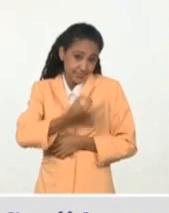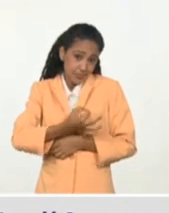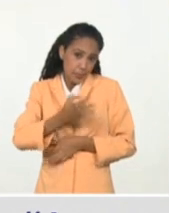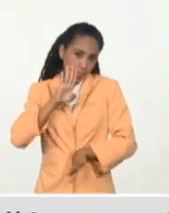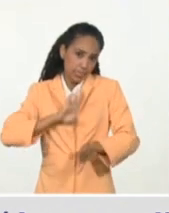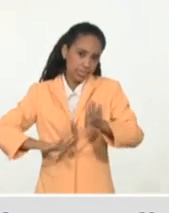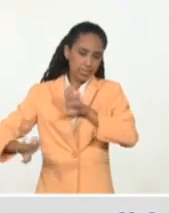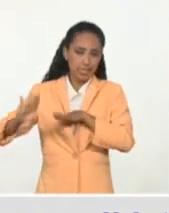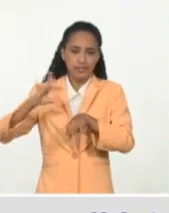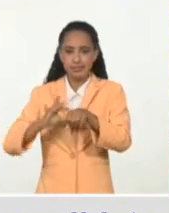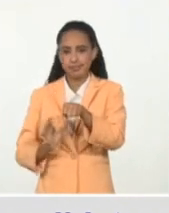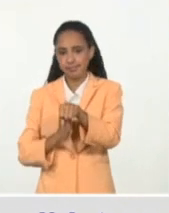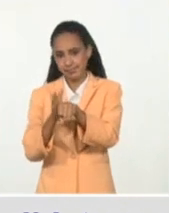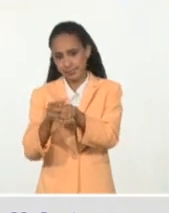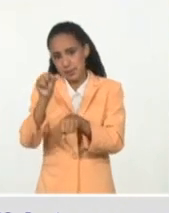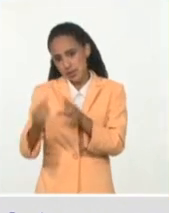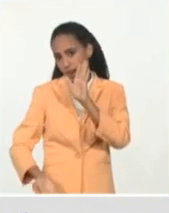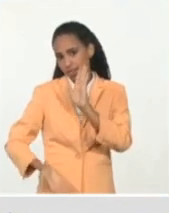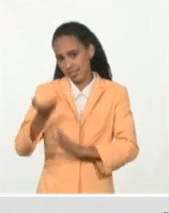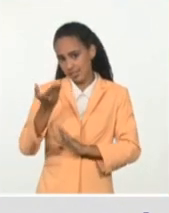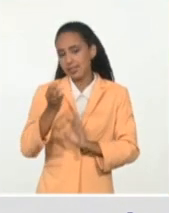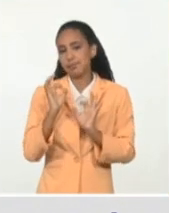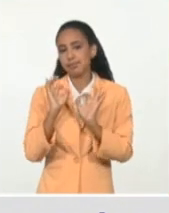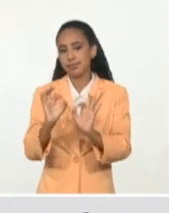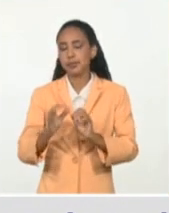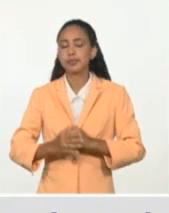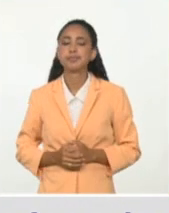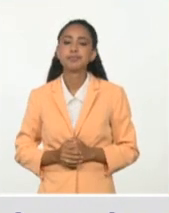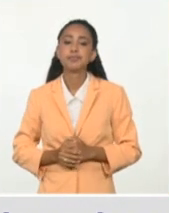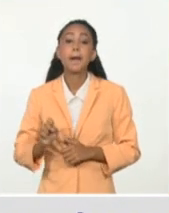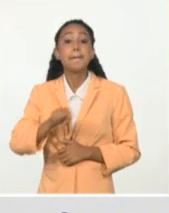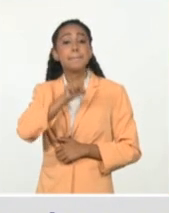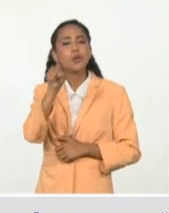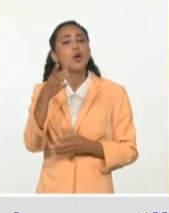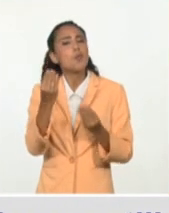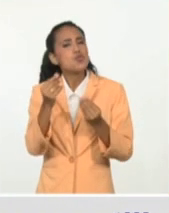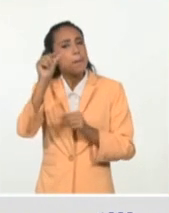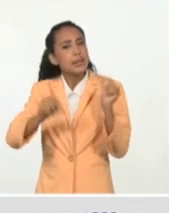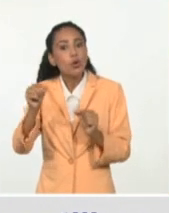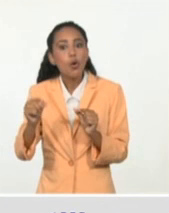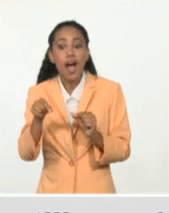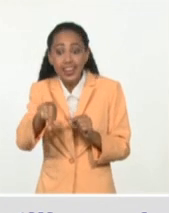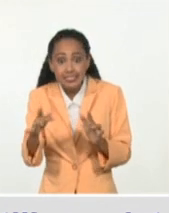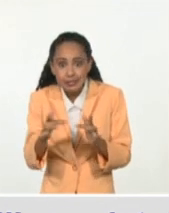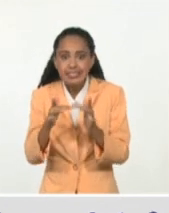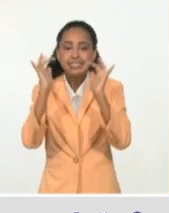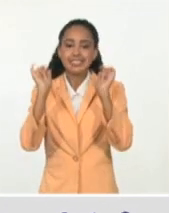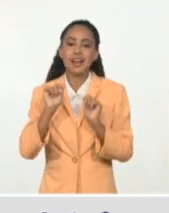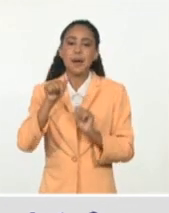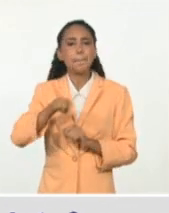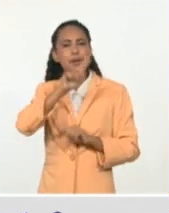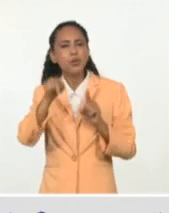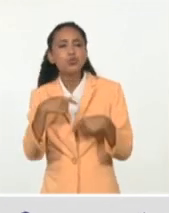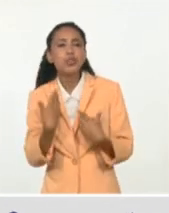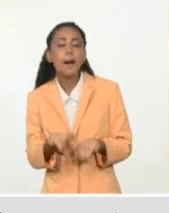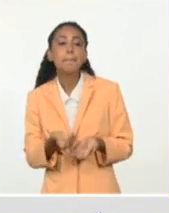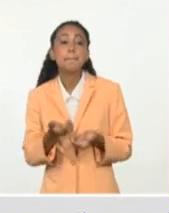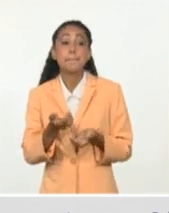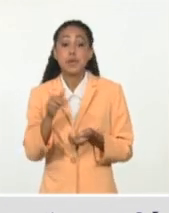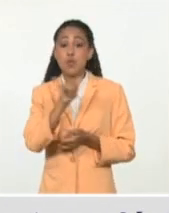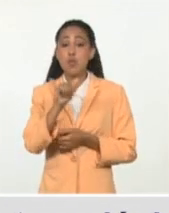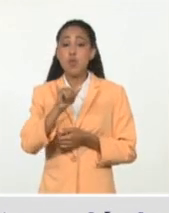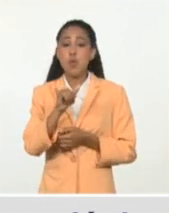para convalecientes. Doctor, muchos se conectan a esta hora y me preguntan, ¿no está Manvisa también como un candidato